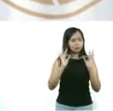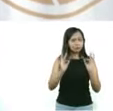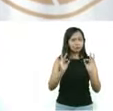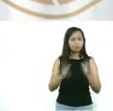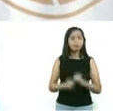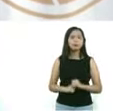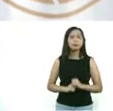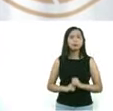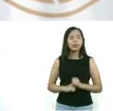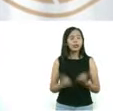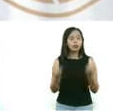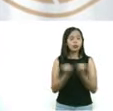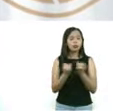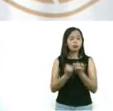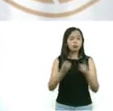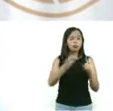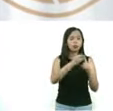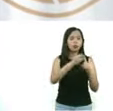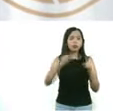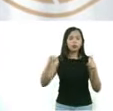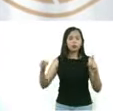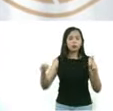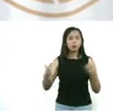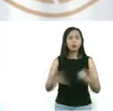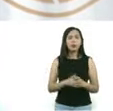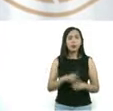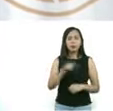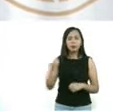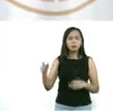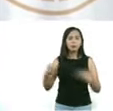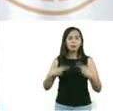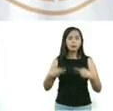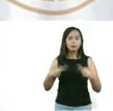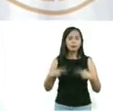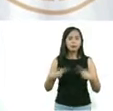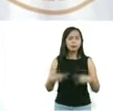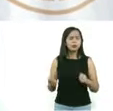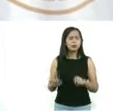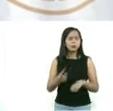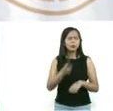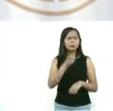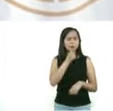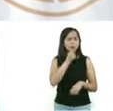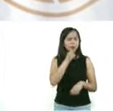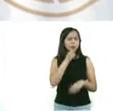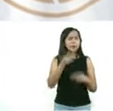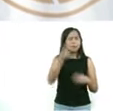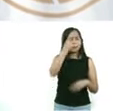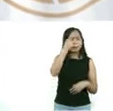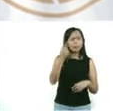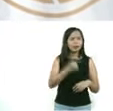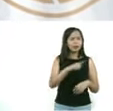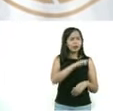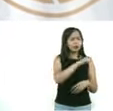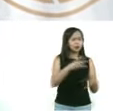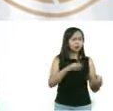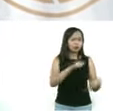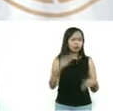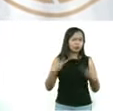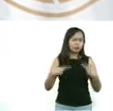También habrá una coordinación con el área de servicios urbanos para realizar el retiro de propaganda que tiene